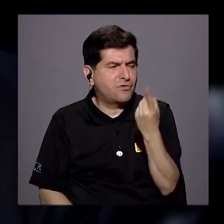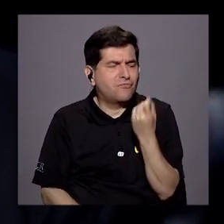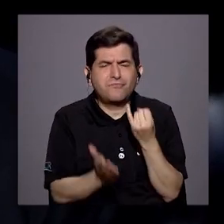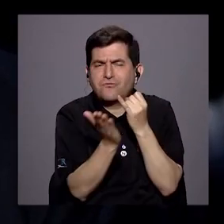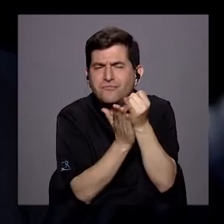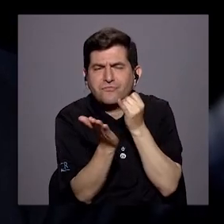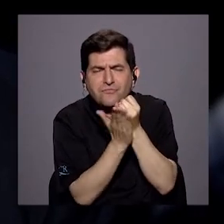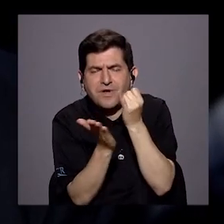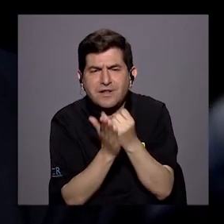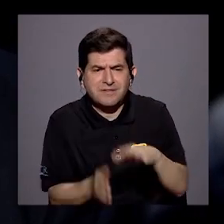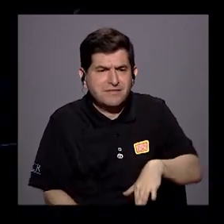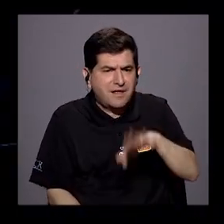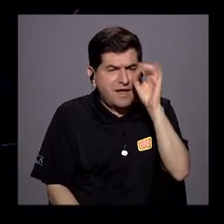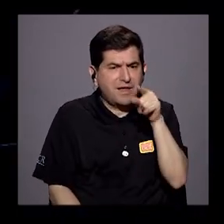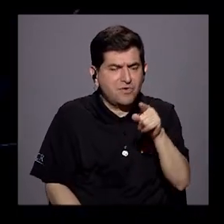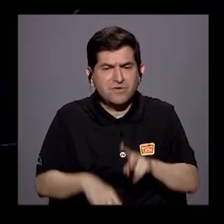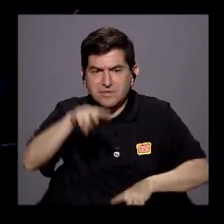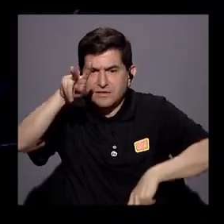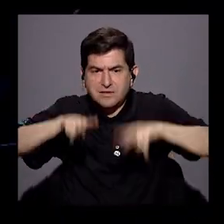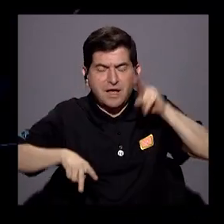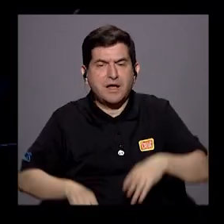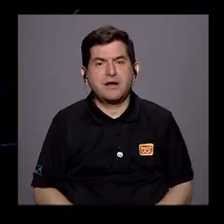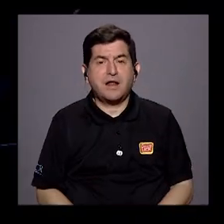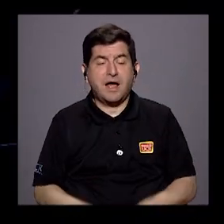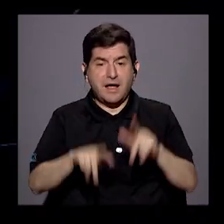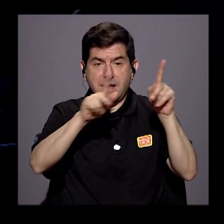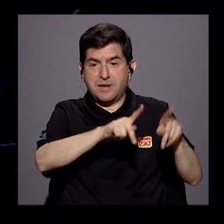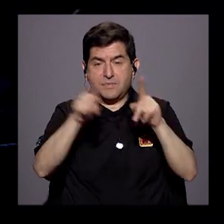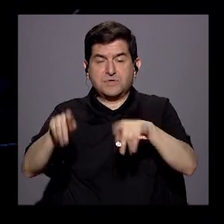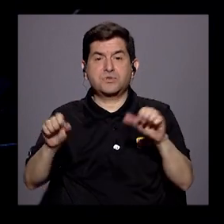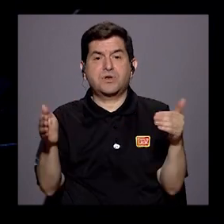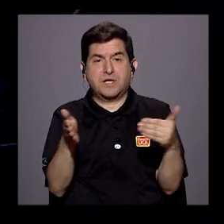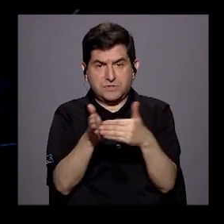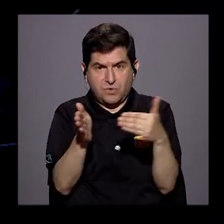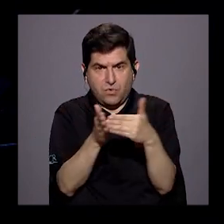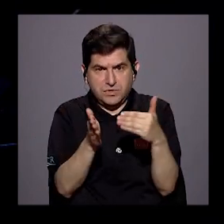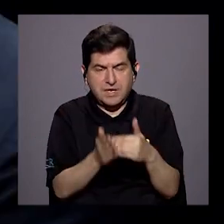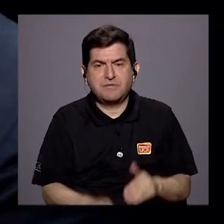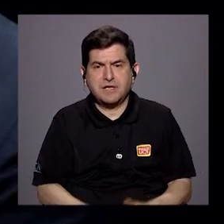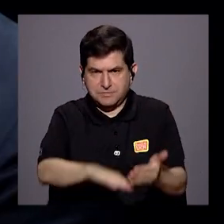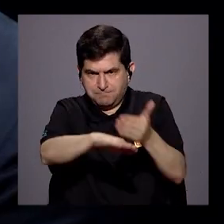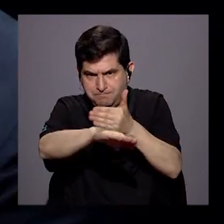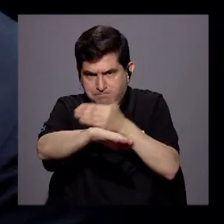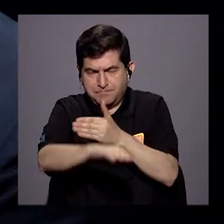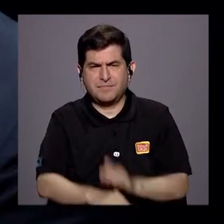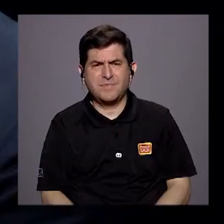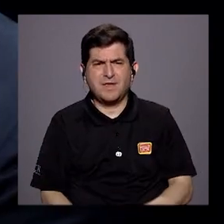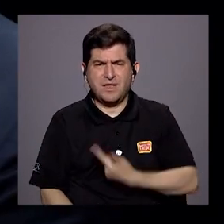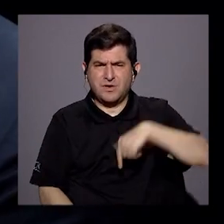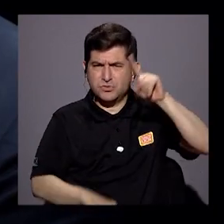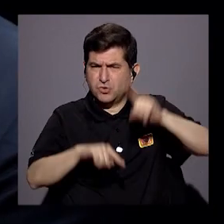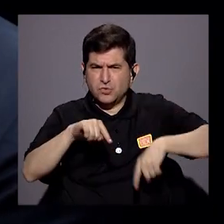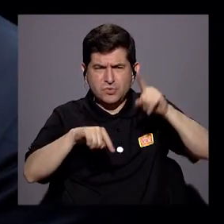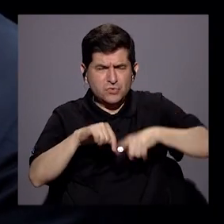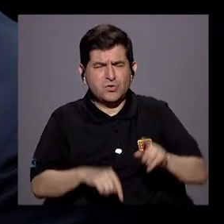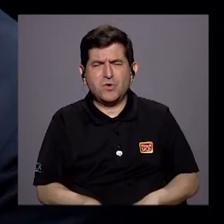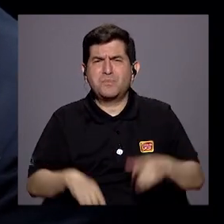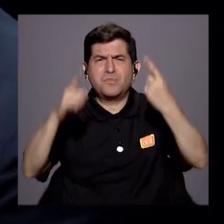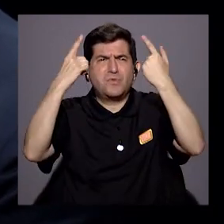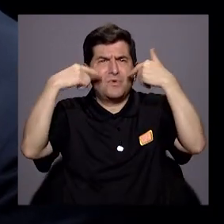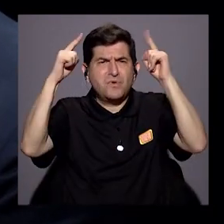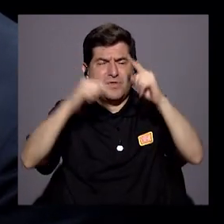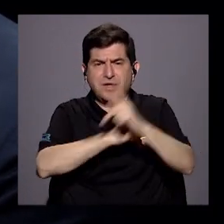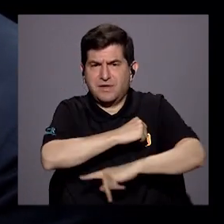falta de investigación para poder encontrar en esas variables una reivindicación en la gente dos miguel ángel porque no podemos ser más